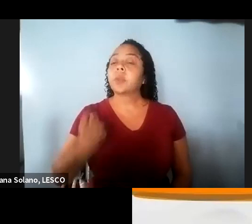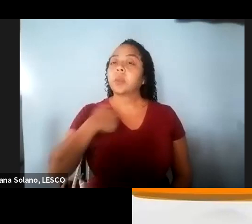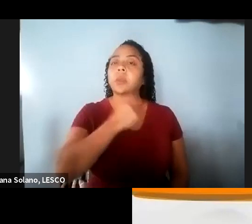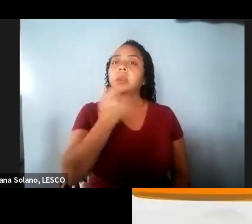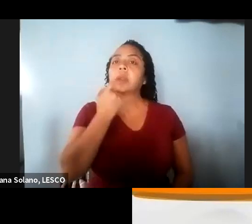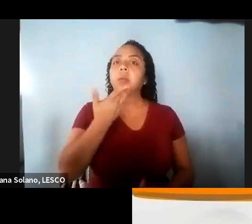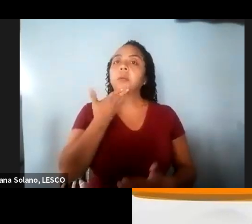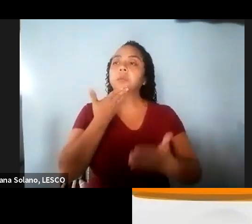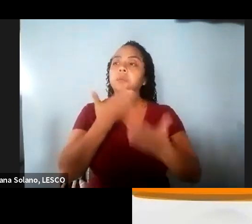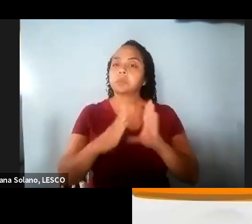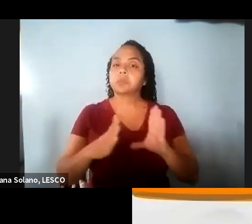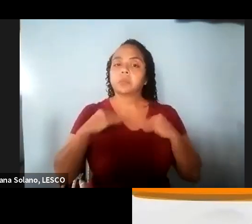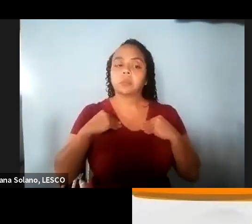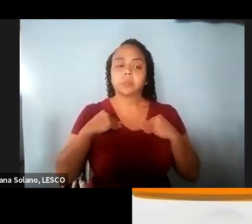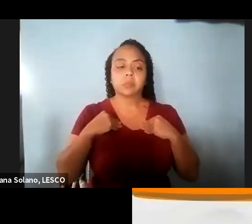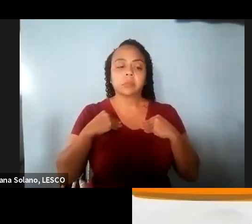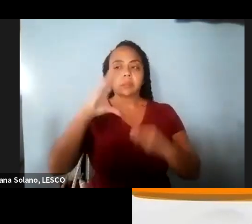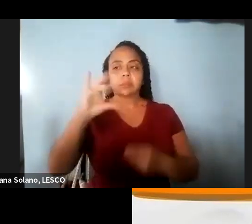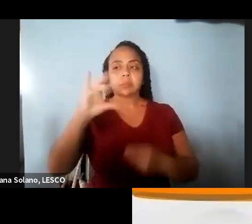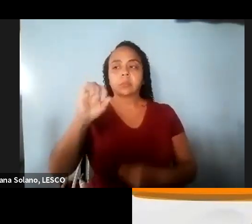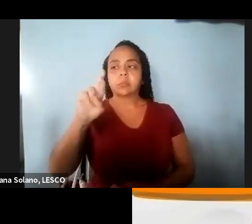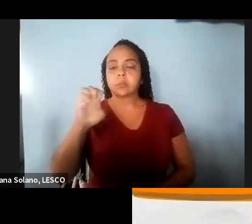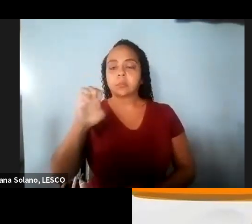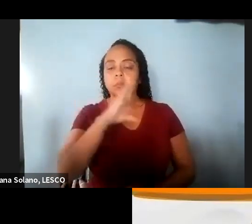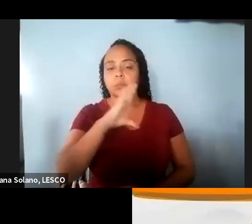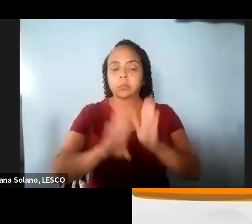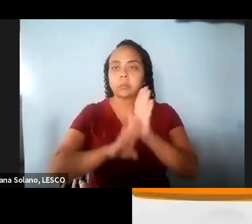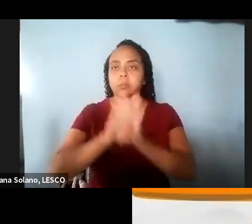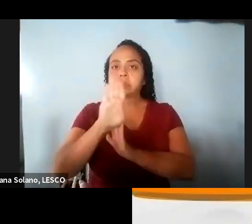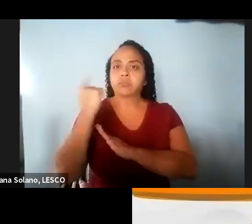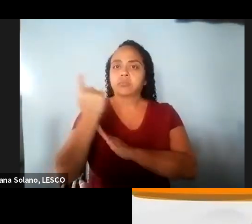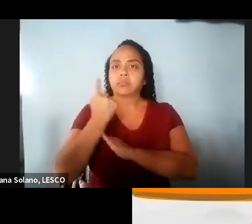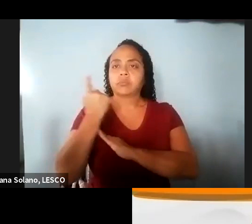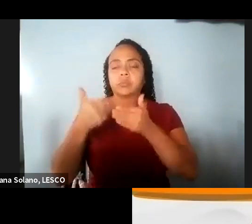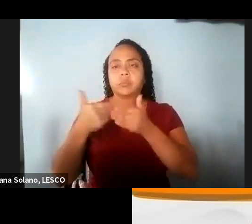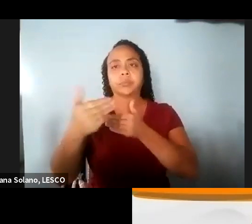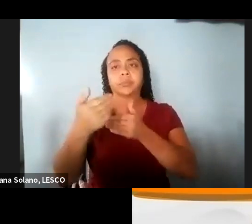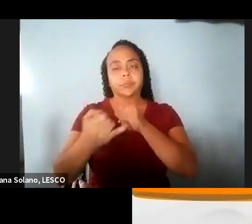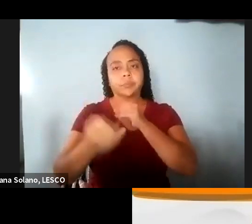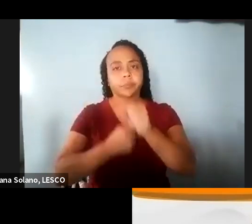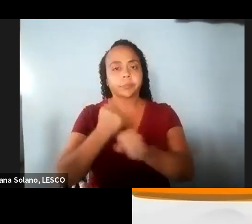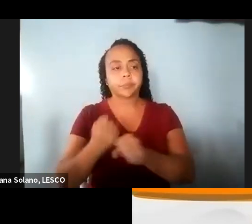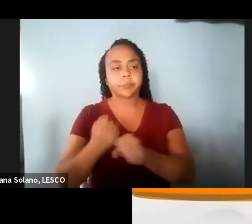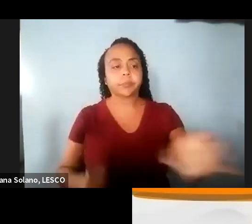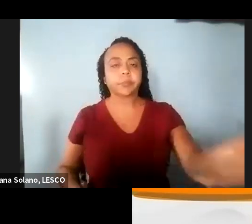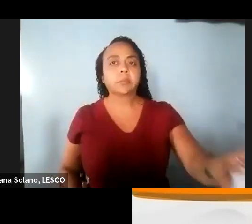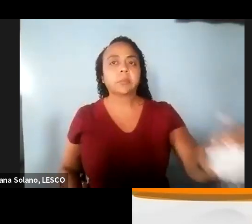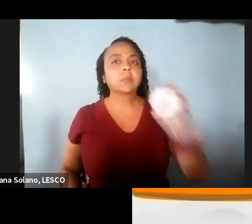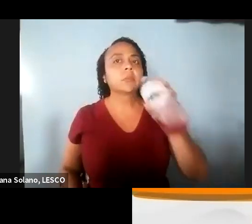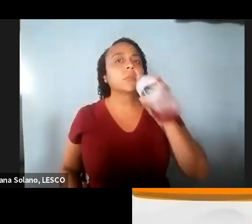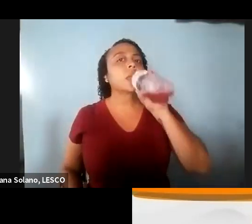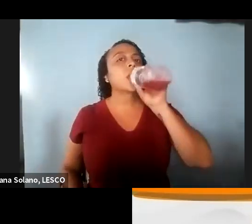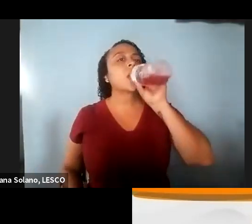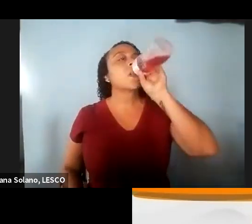aceptada en américas y el caribe y que ha crecido de manera constante durante los últimos años como ya bien mencionó